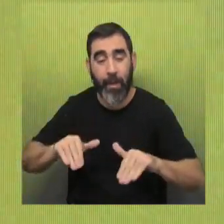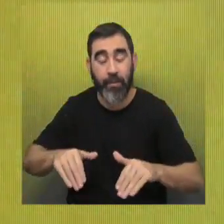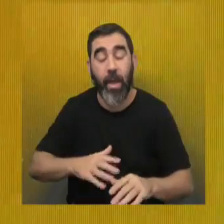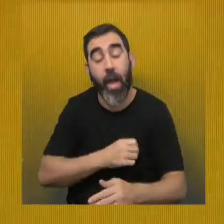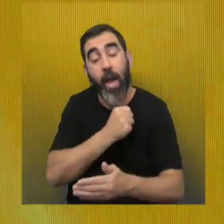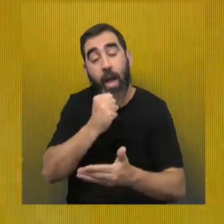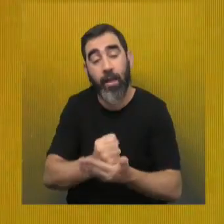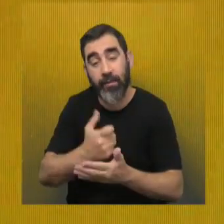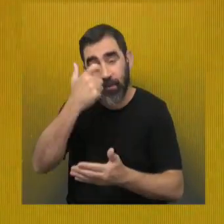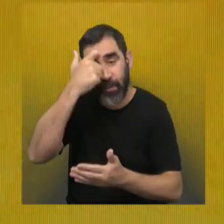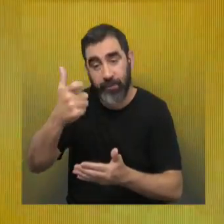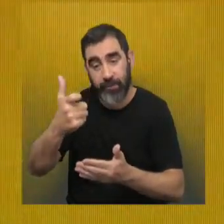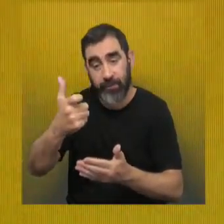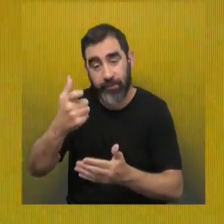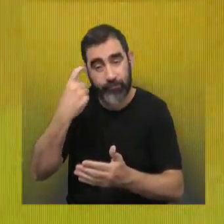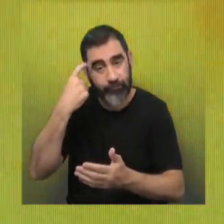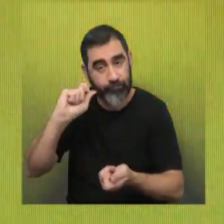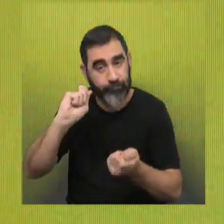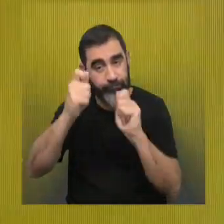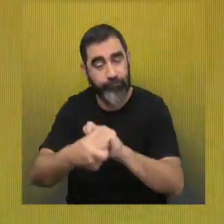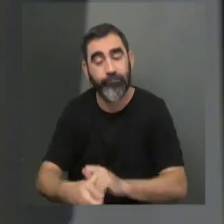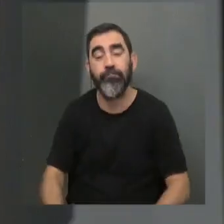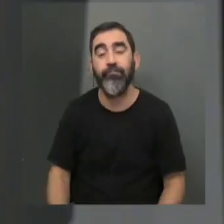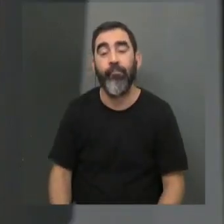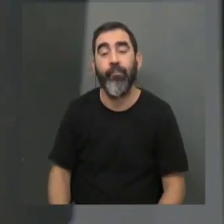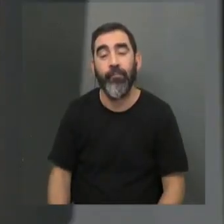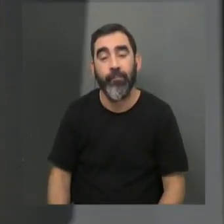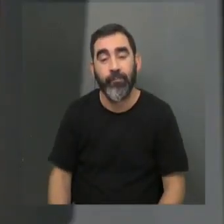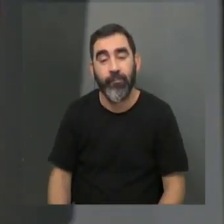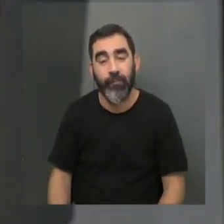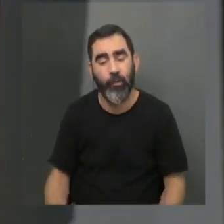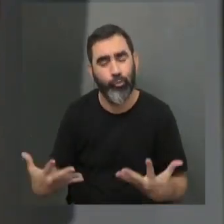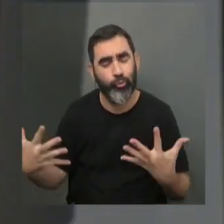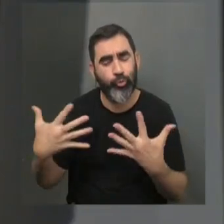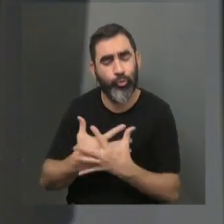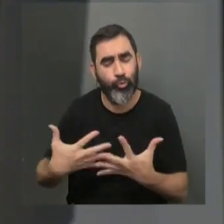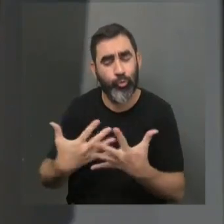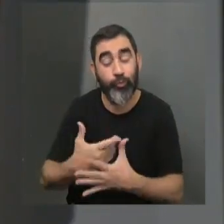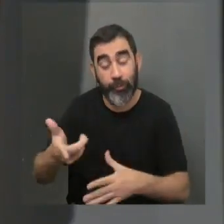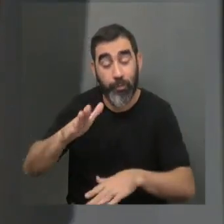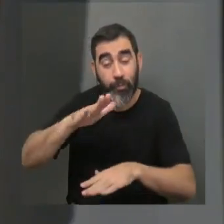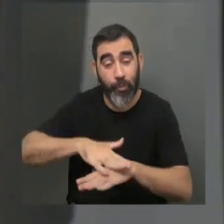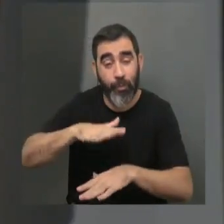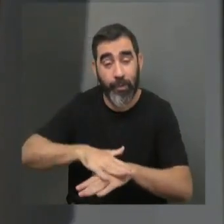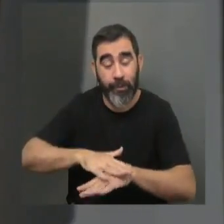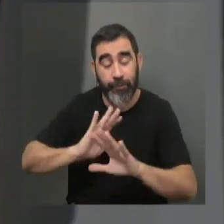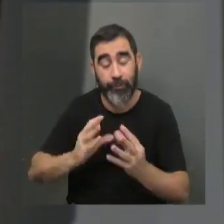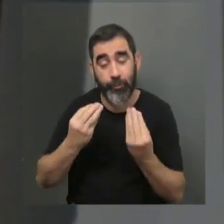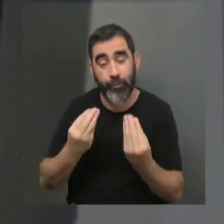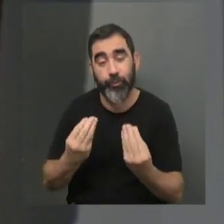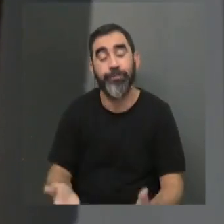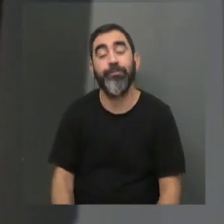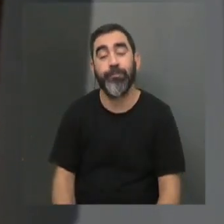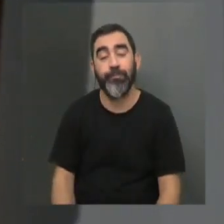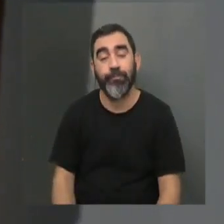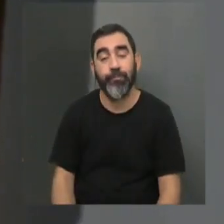que llegó la ciencia y Daniela Hirschfeld a socorrernos. Por eso, ¿viste? Tanto sufrimiento para Claro, este momento. para llegar hasta acá. momento. ¿Cómo anda, Daniela? Bien, Bienvenida.